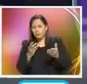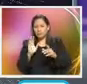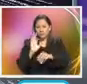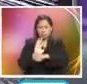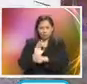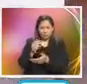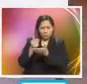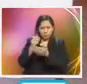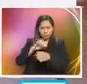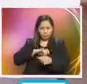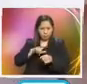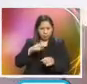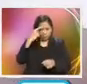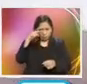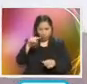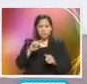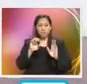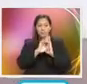del adulto mayor